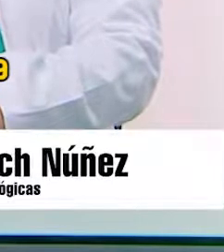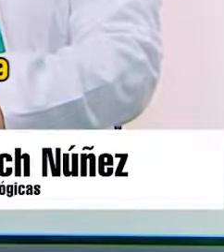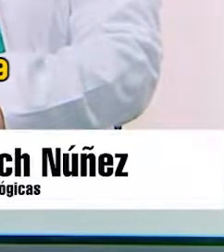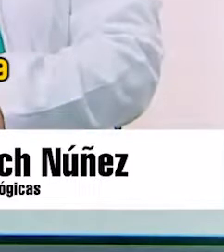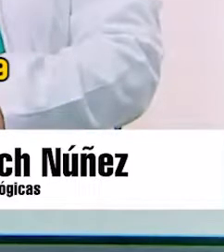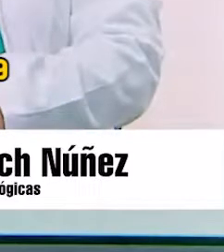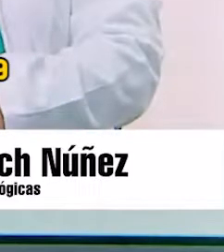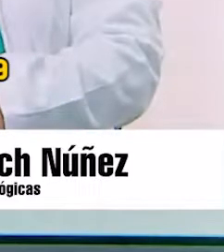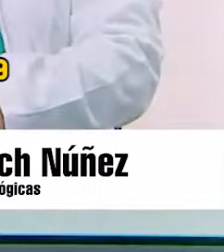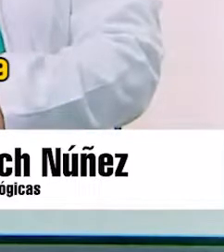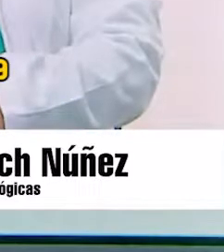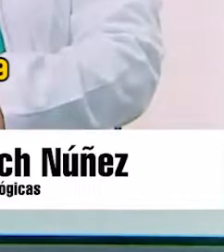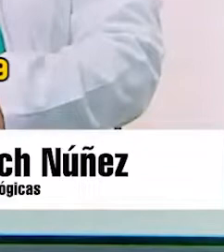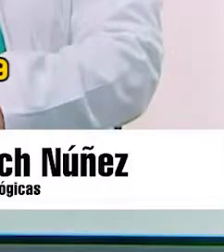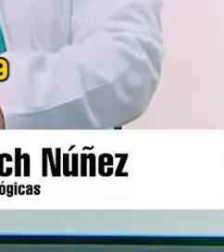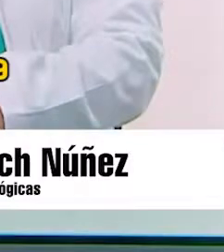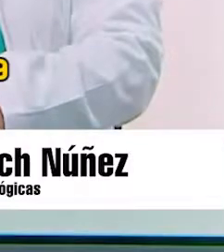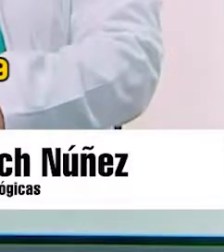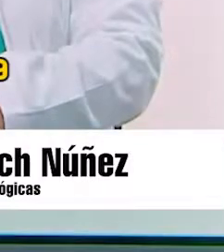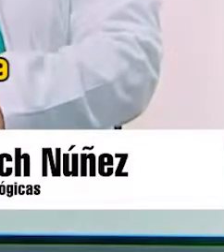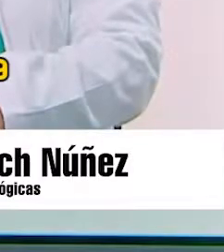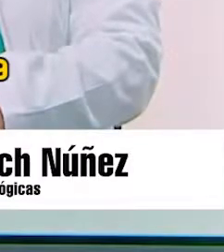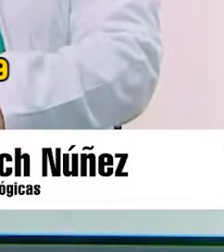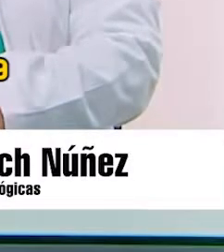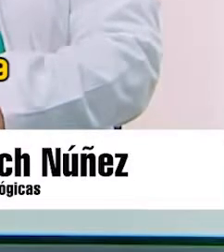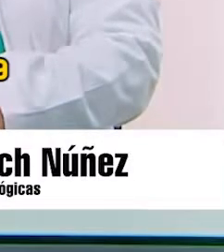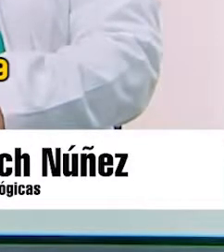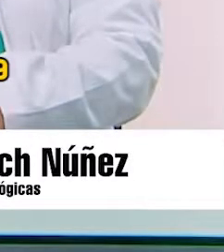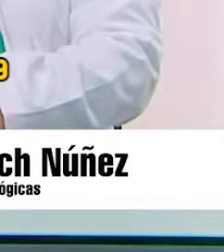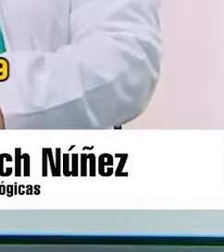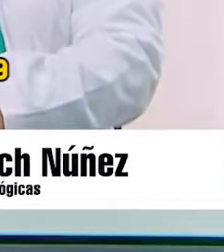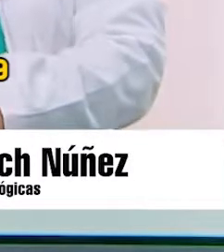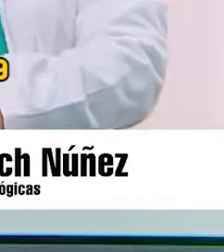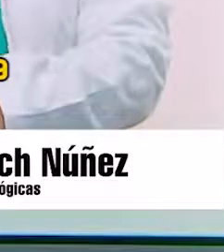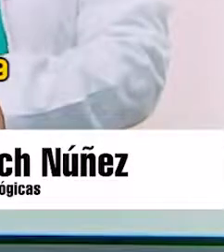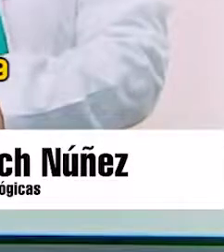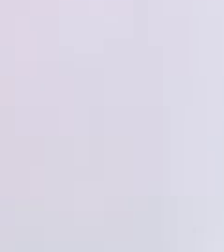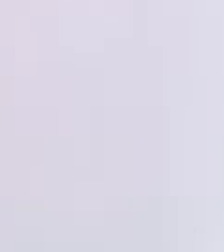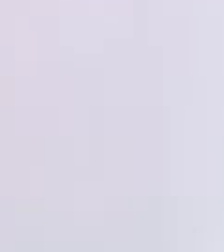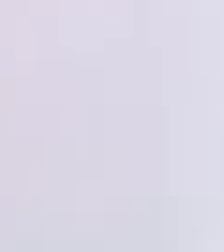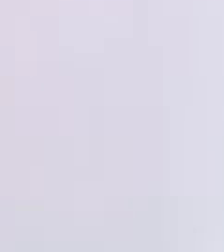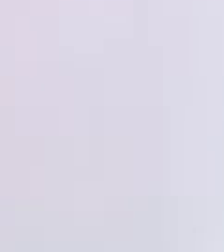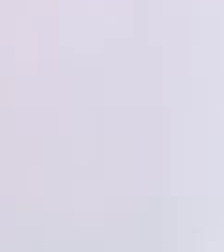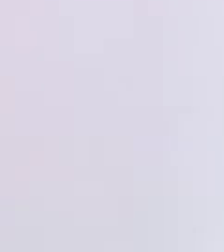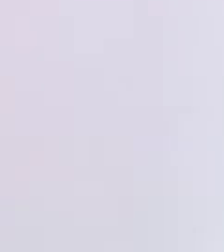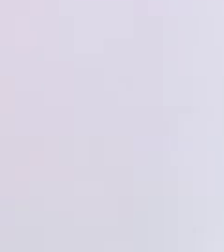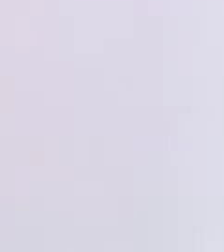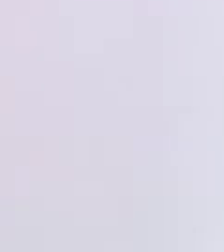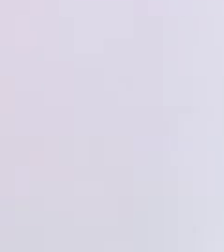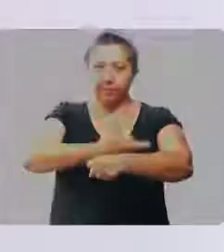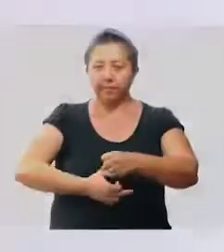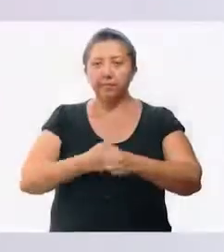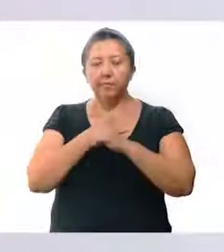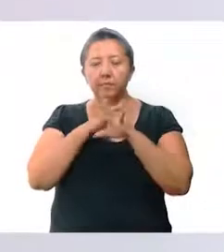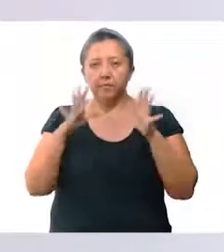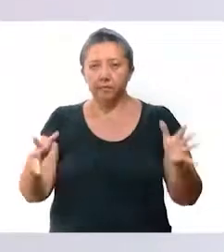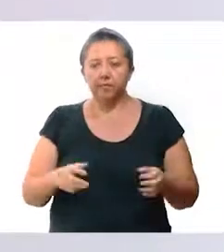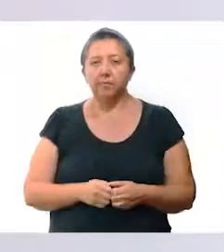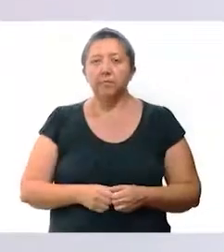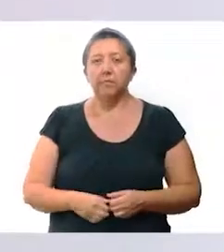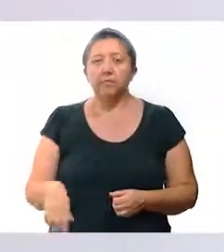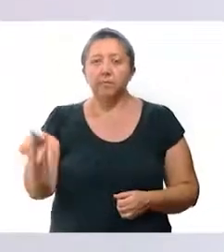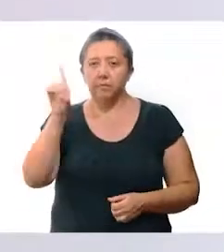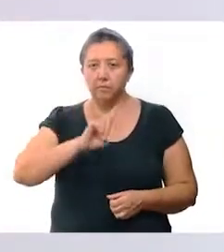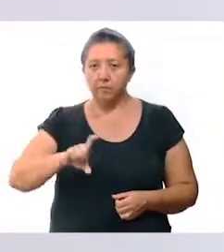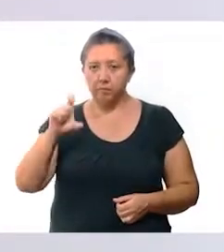Buenas tardes. Nos disponemos a dar el parte médico relacionado con el COVID-19 en Yucatán. Adelante, doctora. Gracias, doctora. Buenas tardes. Este es el parte médico